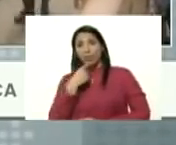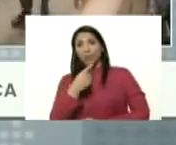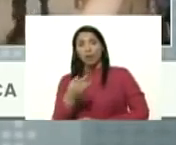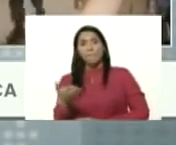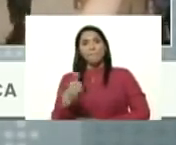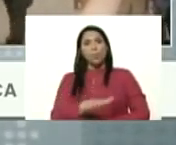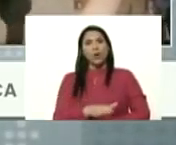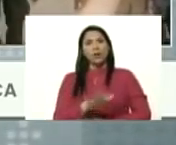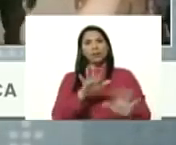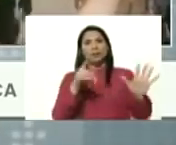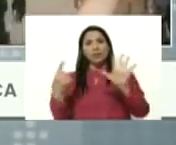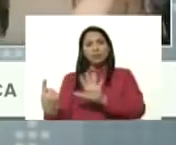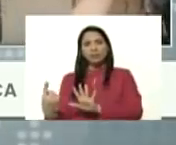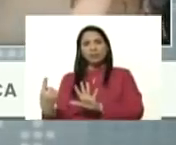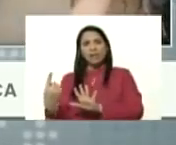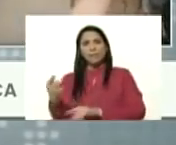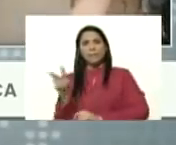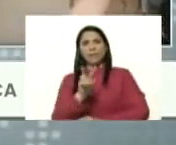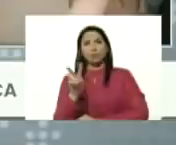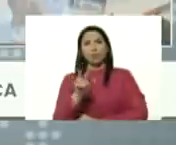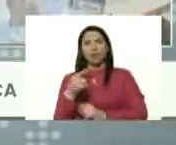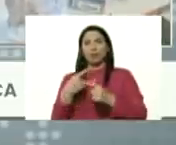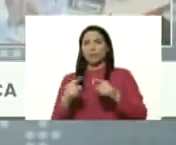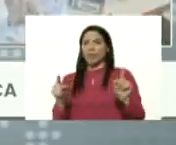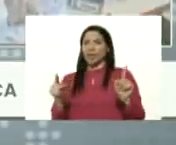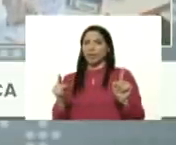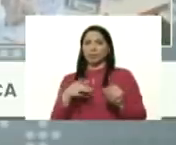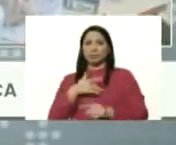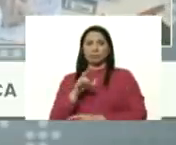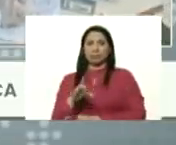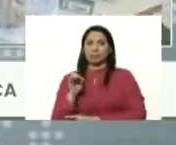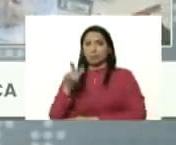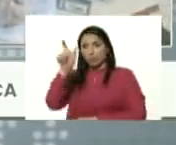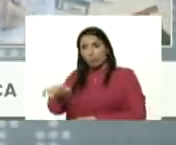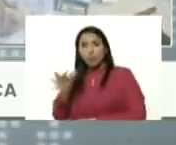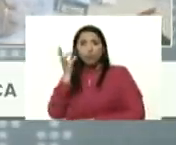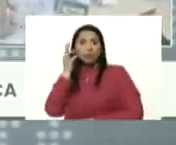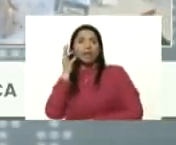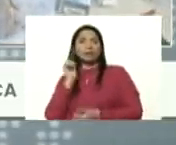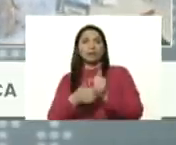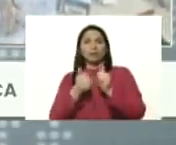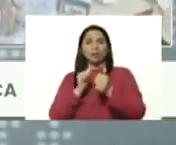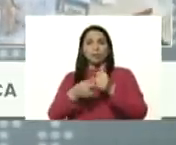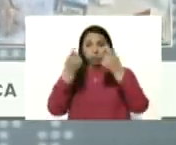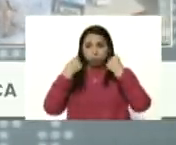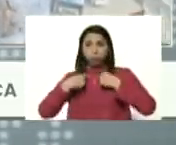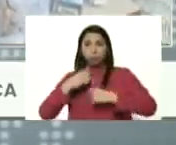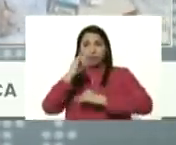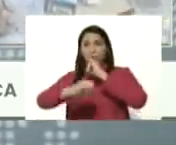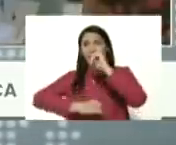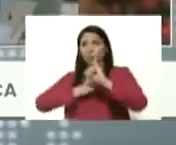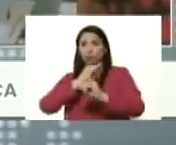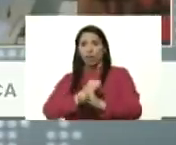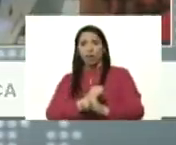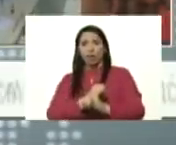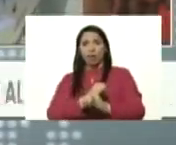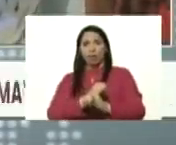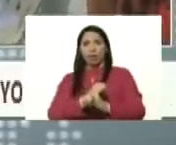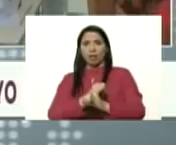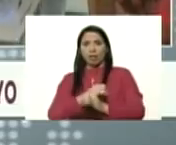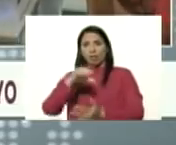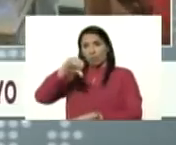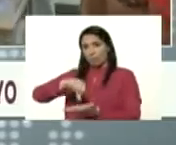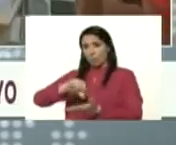muerte de 16 compatriotas, pero sobre todo una muchacha, atleta, medallista internacional de la